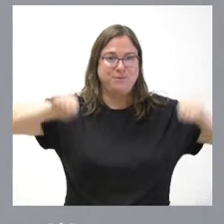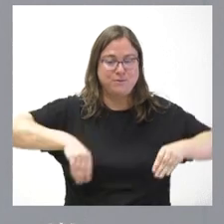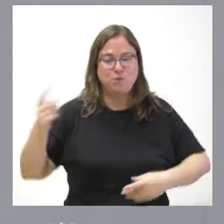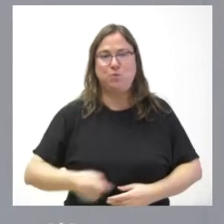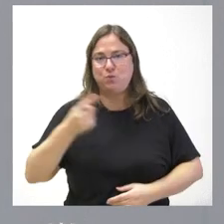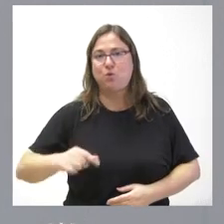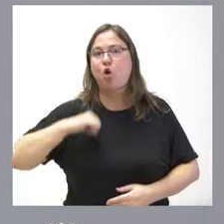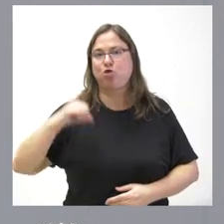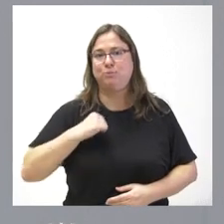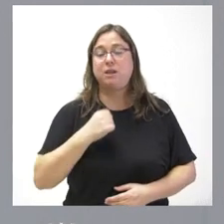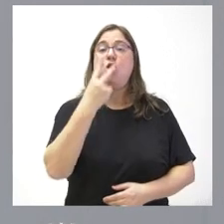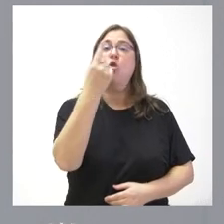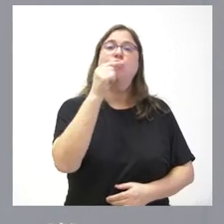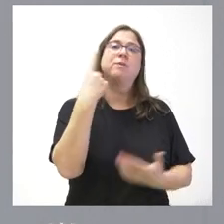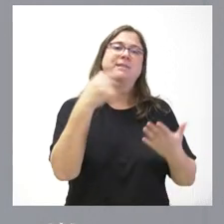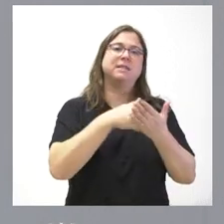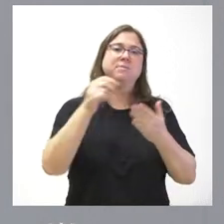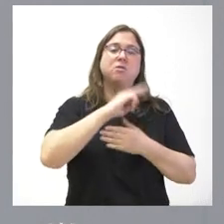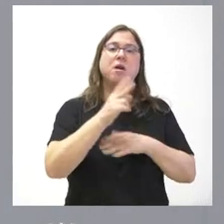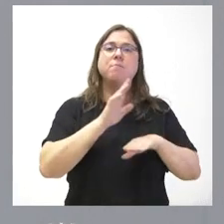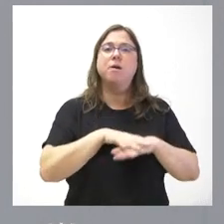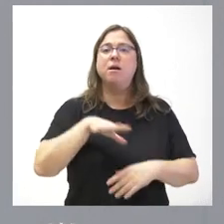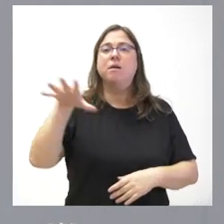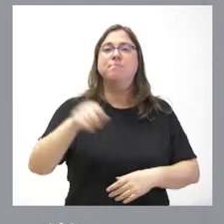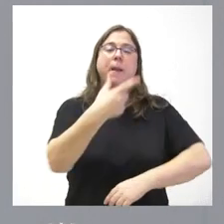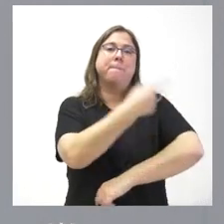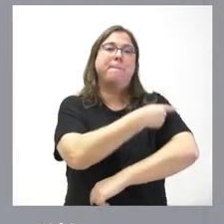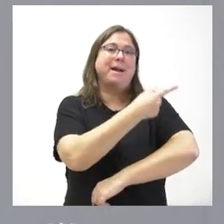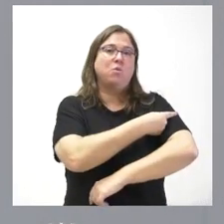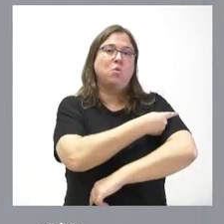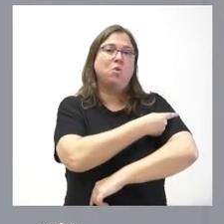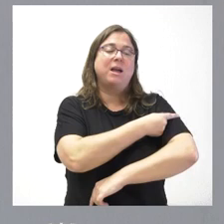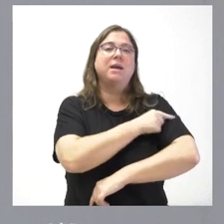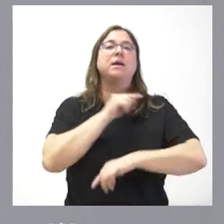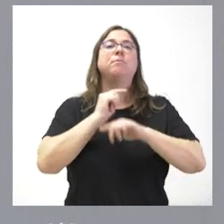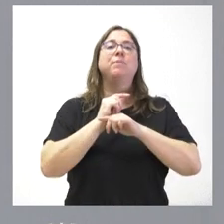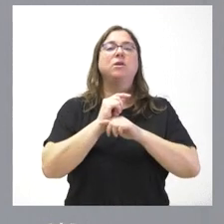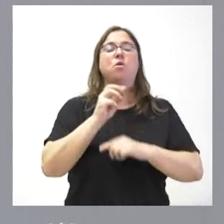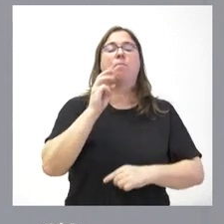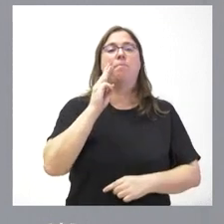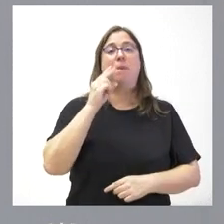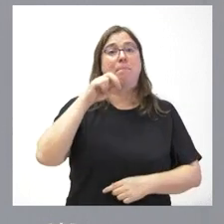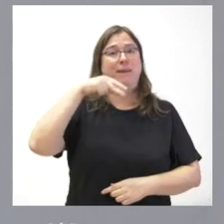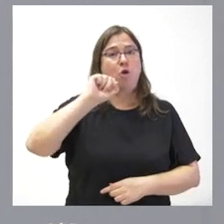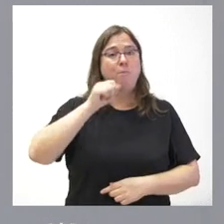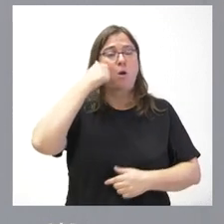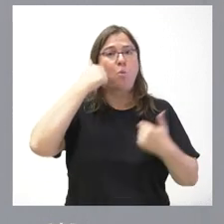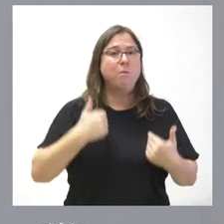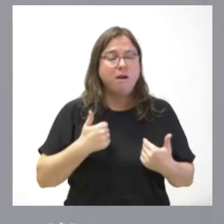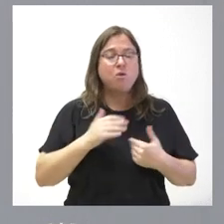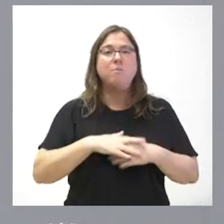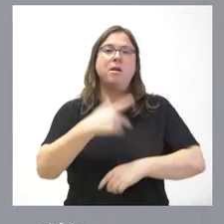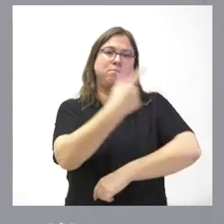hospital 2,6 millones de euros para adquirir la vacuna del virus del papiloma humano que está indicada dentro del calendario de